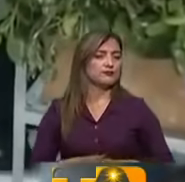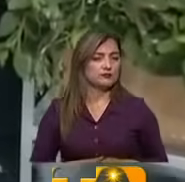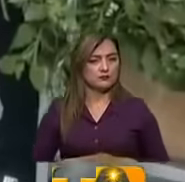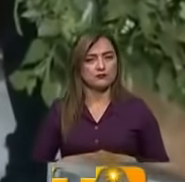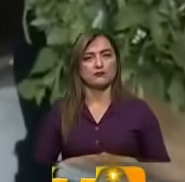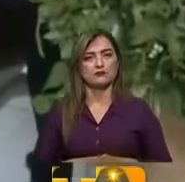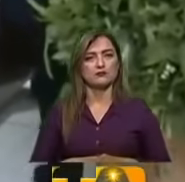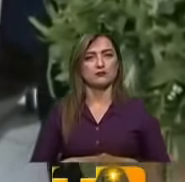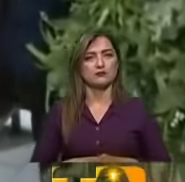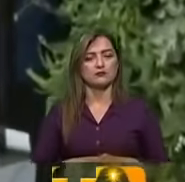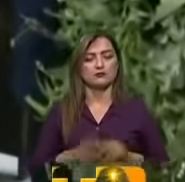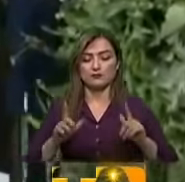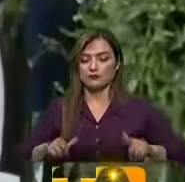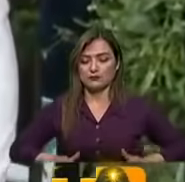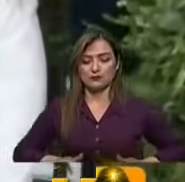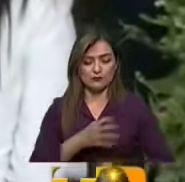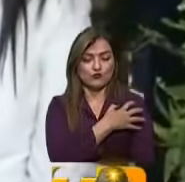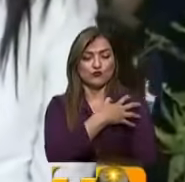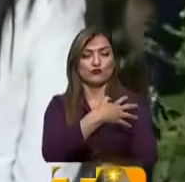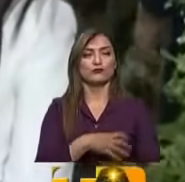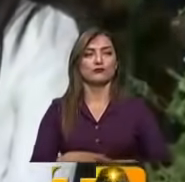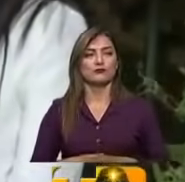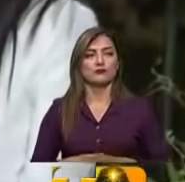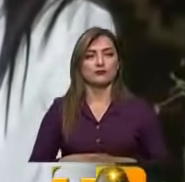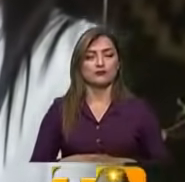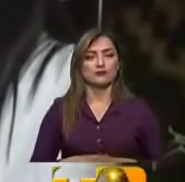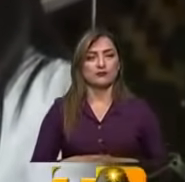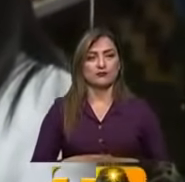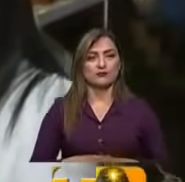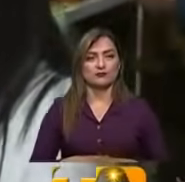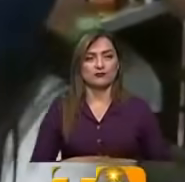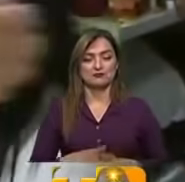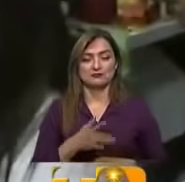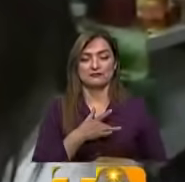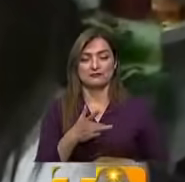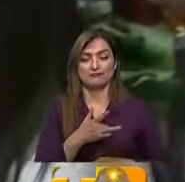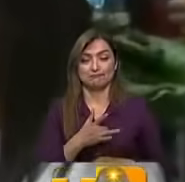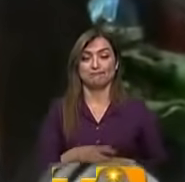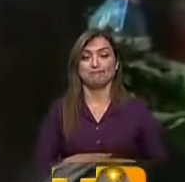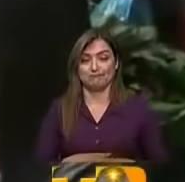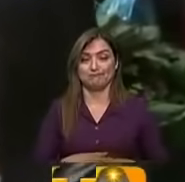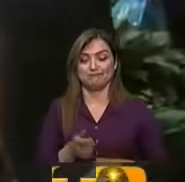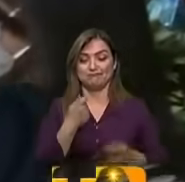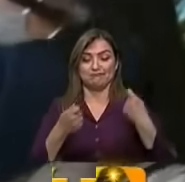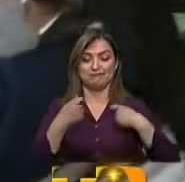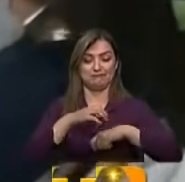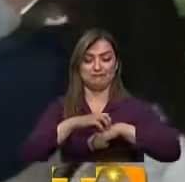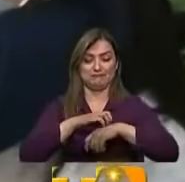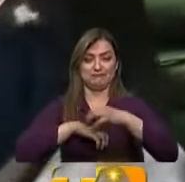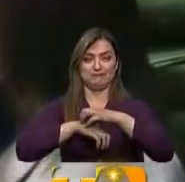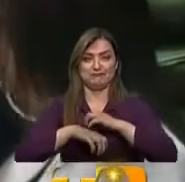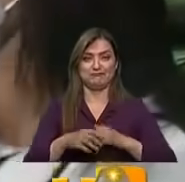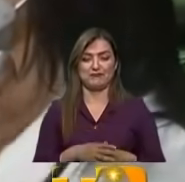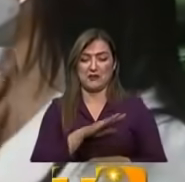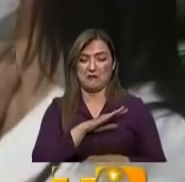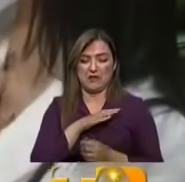purifícale. Dale salud, dale fortaleza. Dale. Yo ya siento esa ortiga. Que todos los males se vayan, que toda